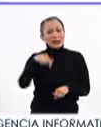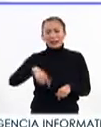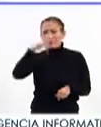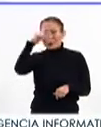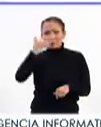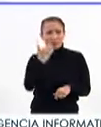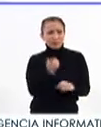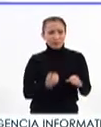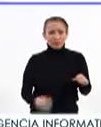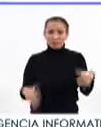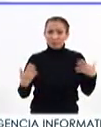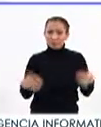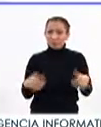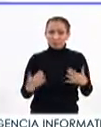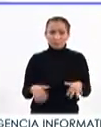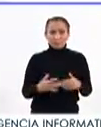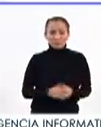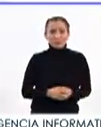México muy buenos